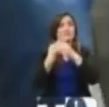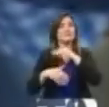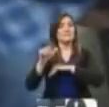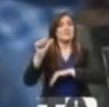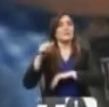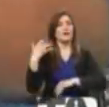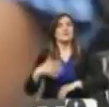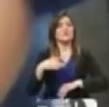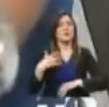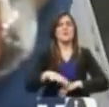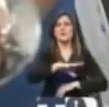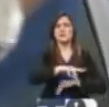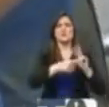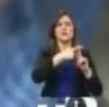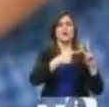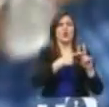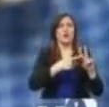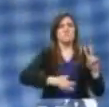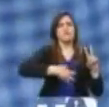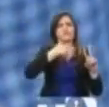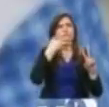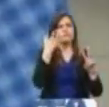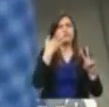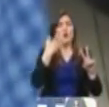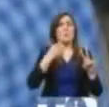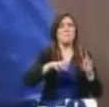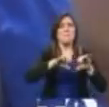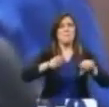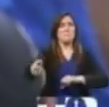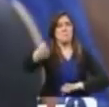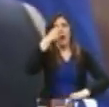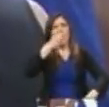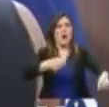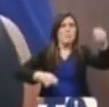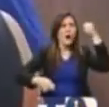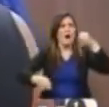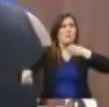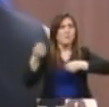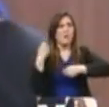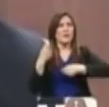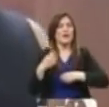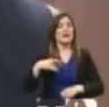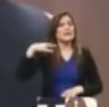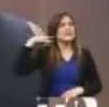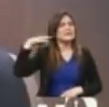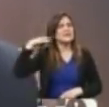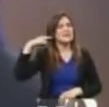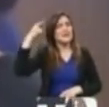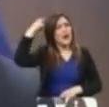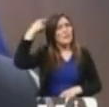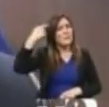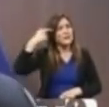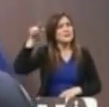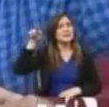hija, pero los malandros estaban enfurecidos y repartieron palazos a todos. A la niña, en medio del incidente, le partieron